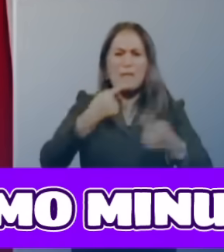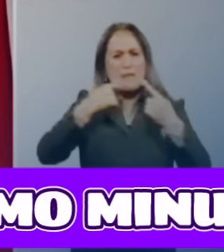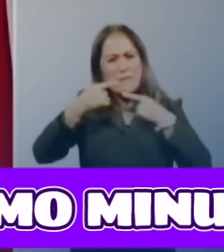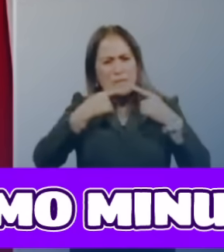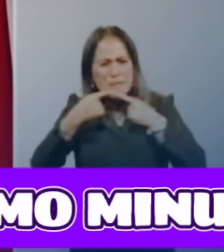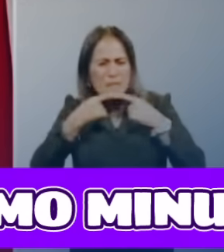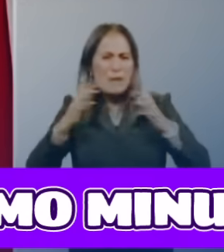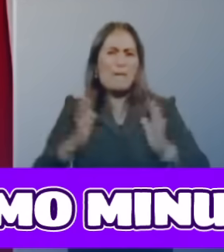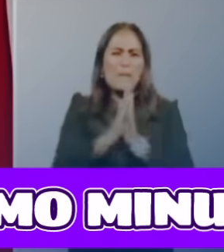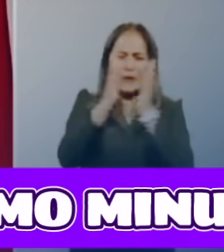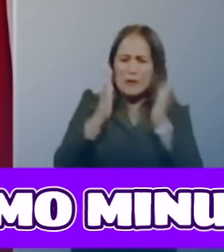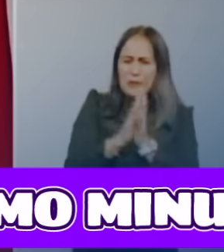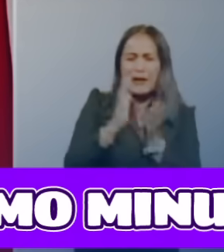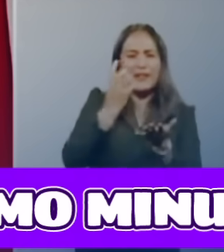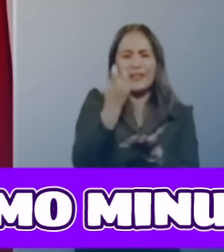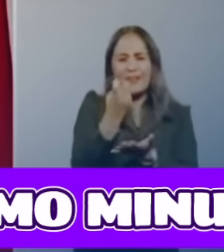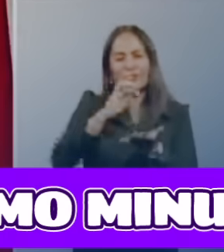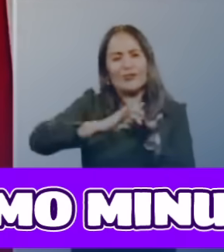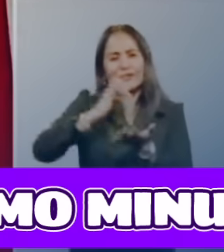nosotros.